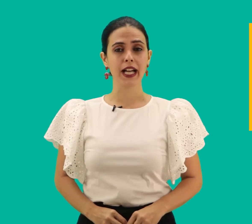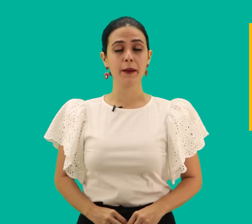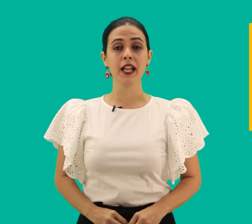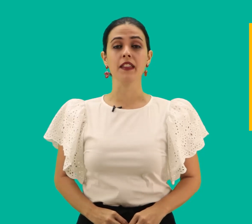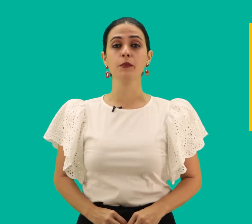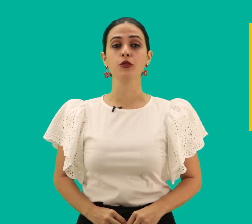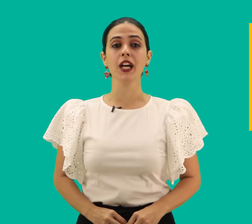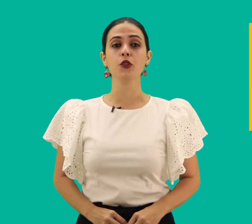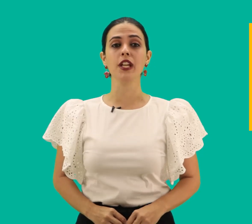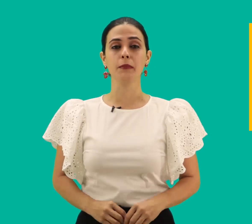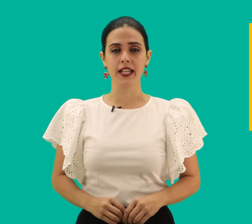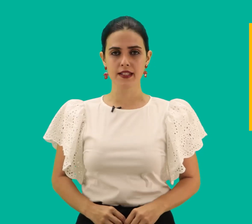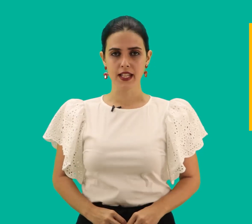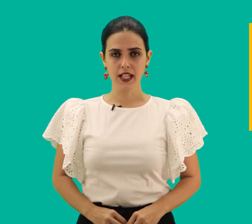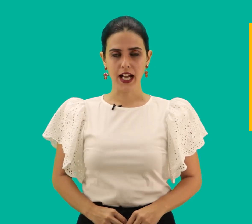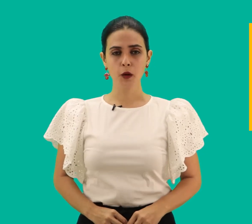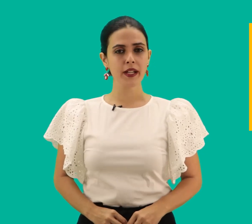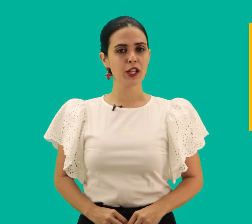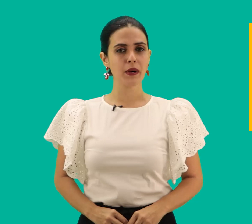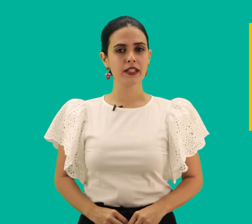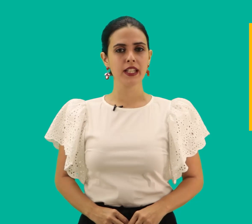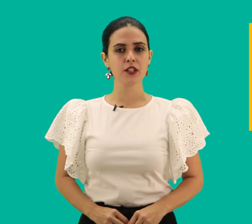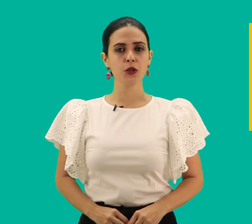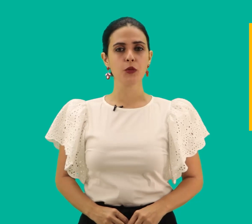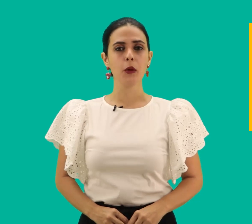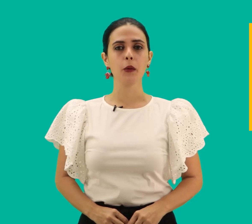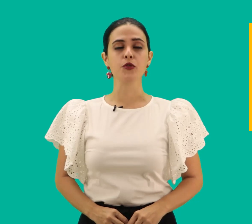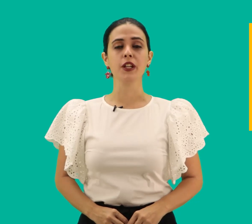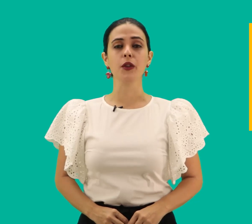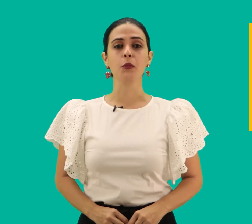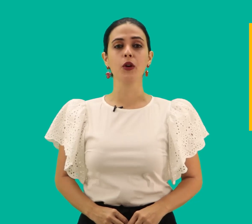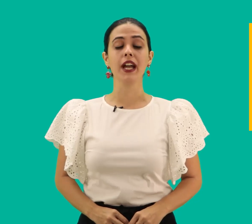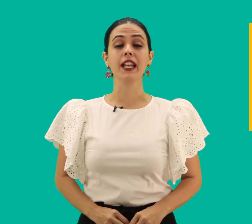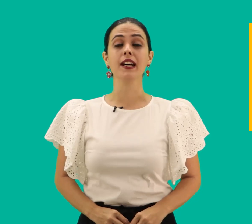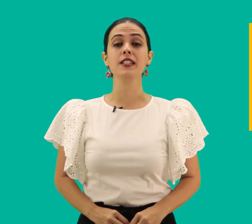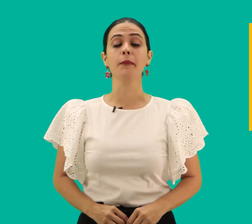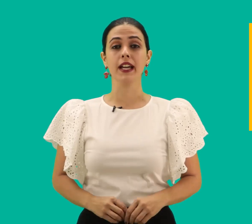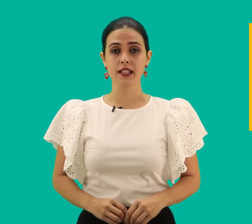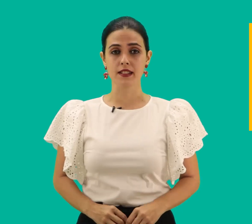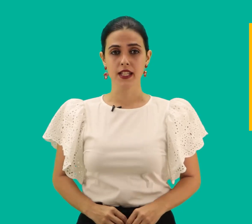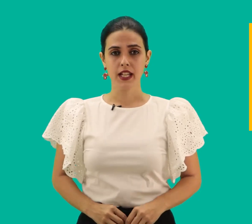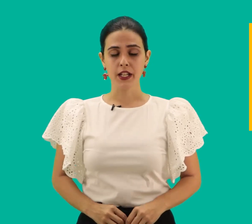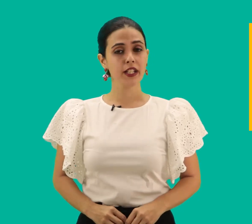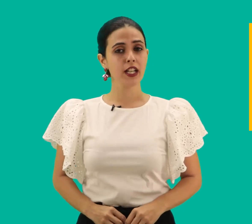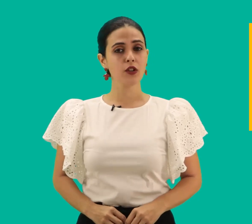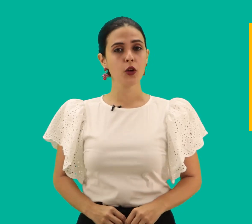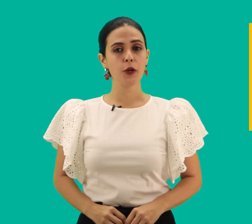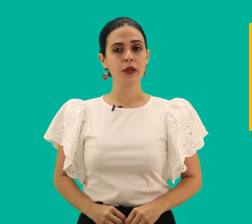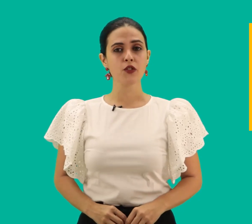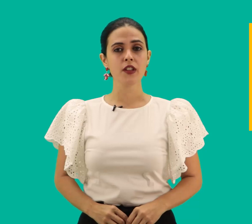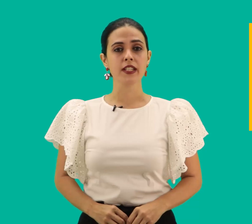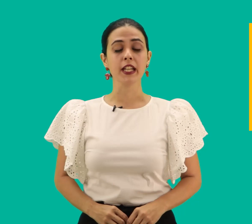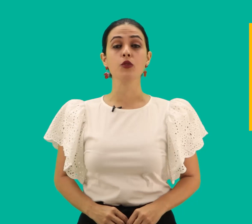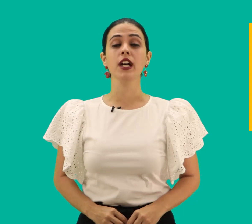pleno de la cámara de diputados y el país al compañero martínez como nuevo vocero del bloque alianza país refiriendo el